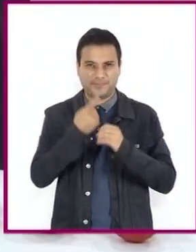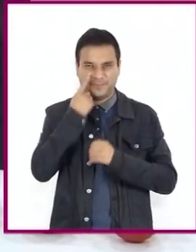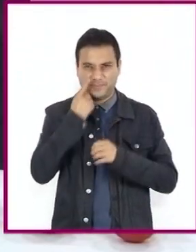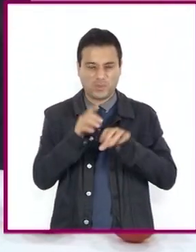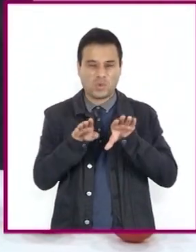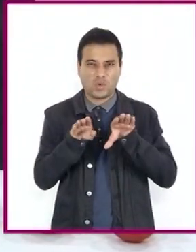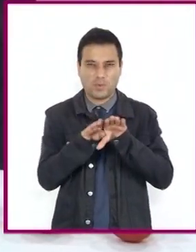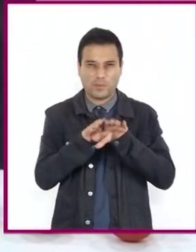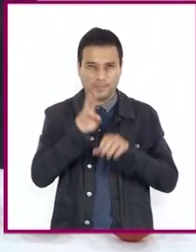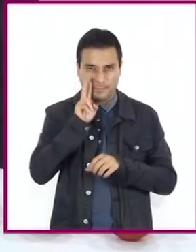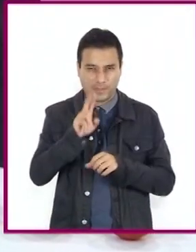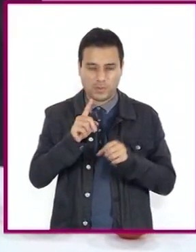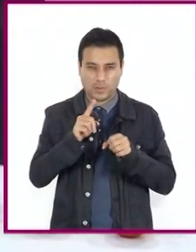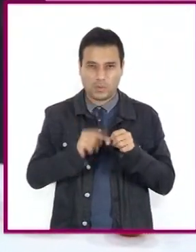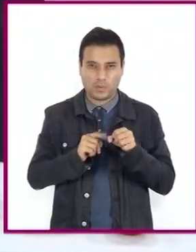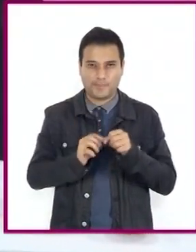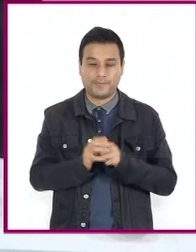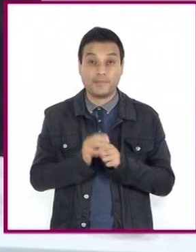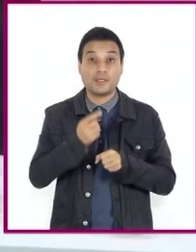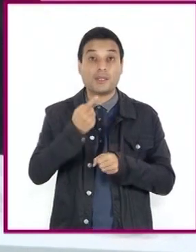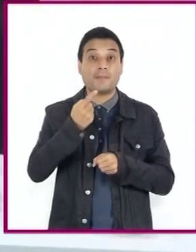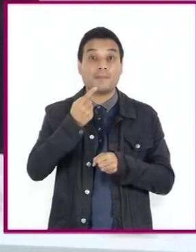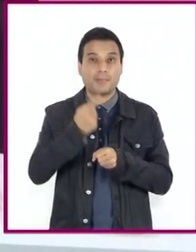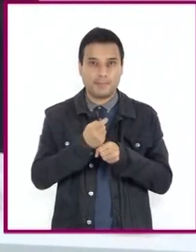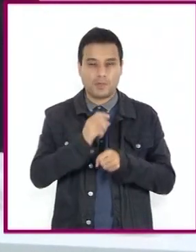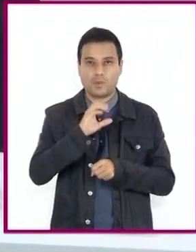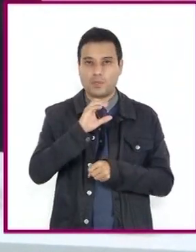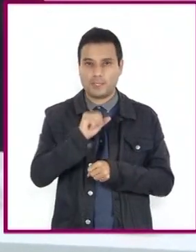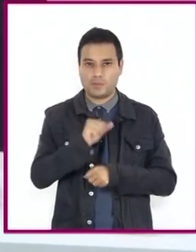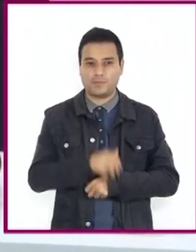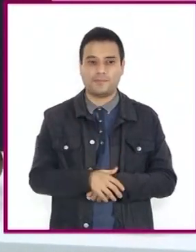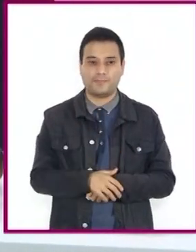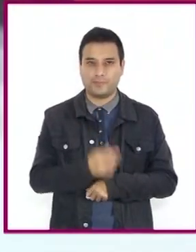cuidadosamente el color. Primero, calcio, un átomo.